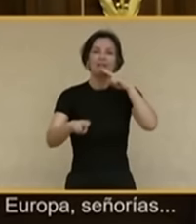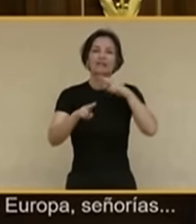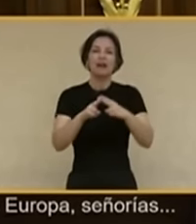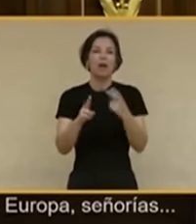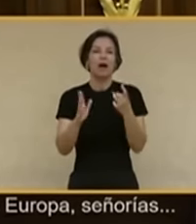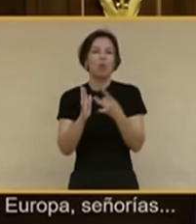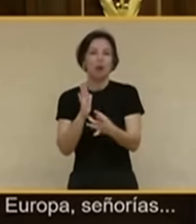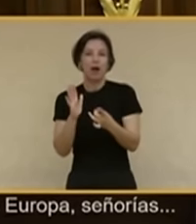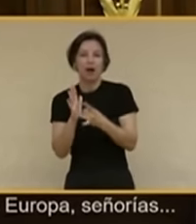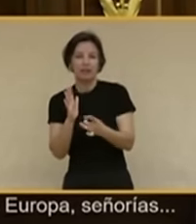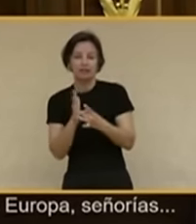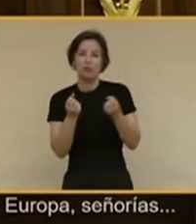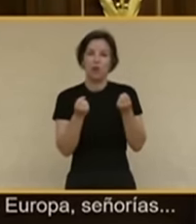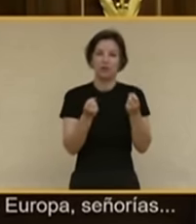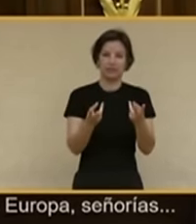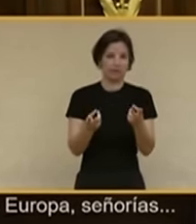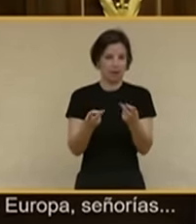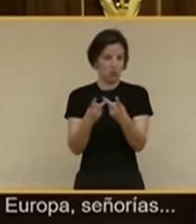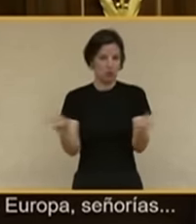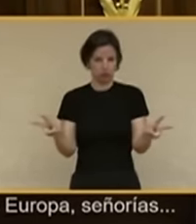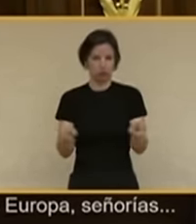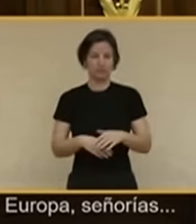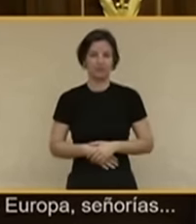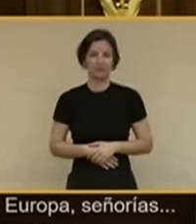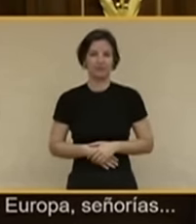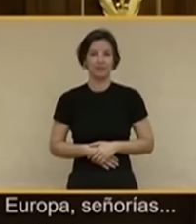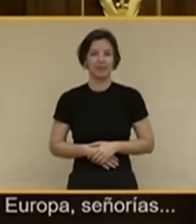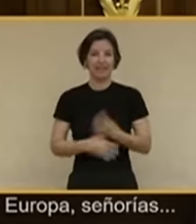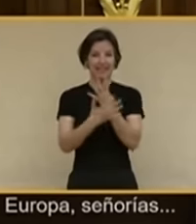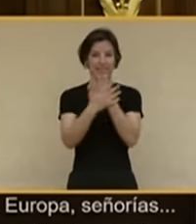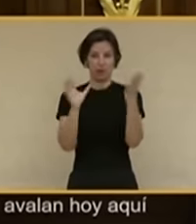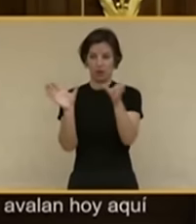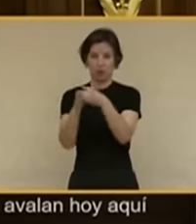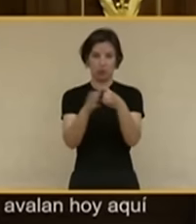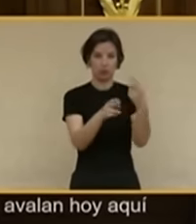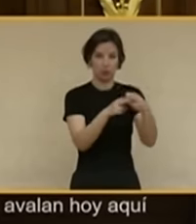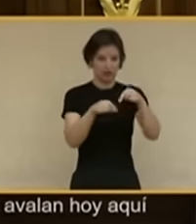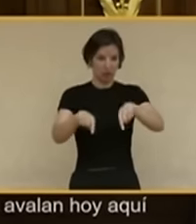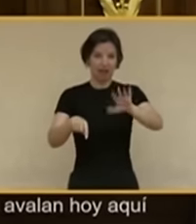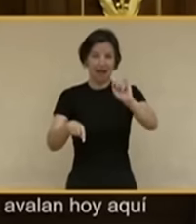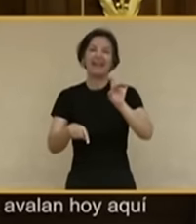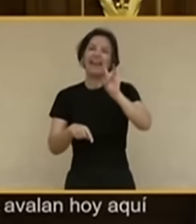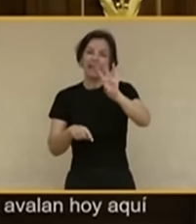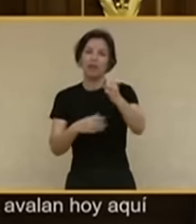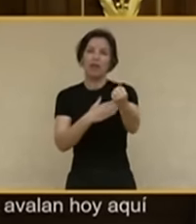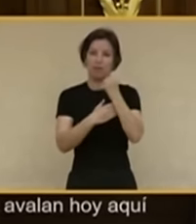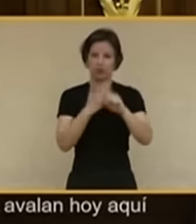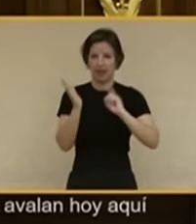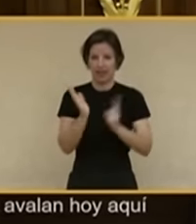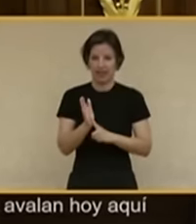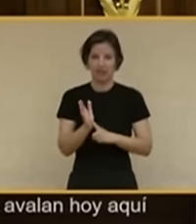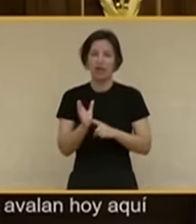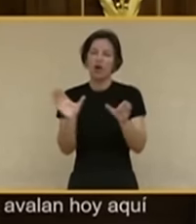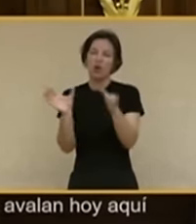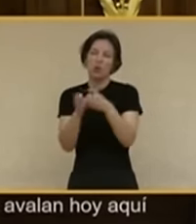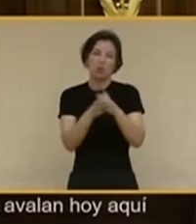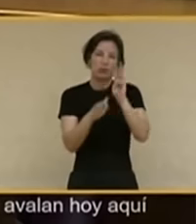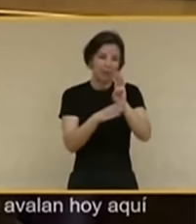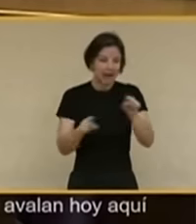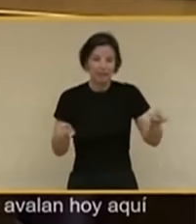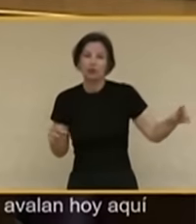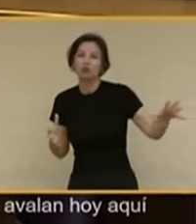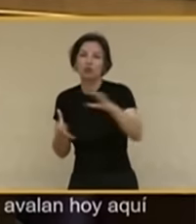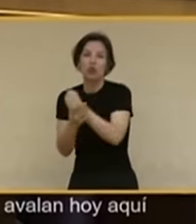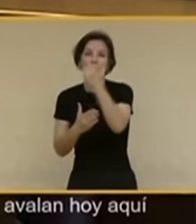cuantitativa y cualitativa de los de los 19 partidos políticos presentes en esta cámara de todos los grupos parlamentarios